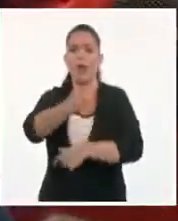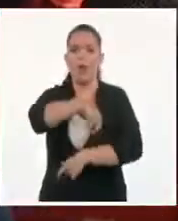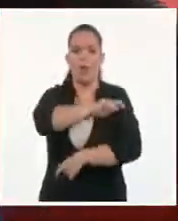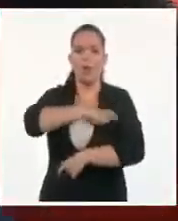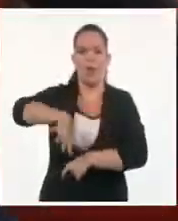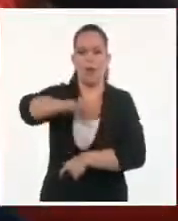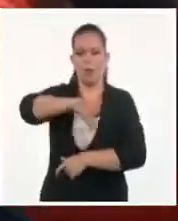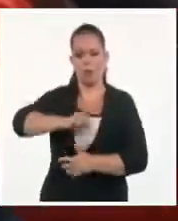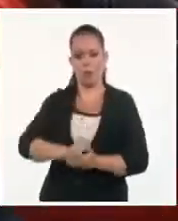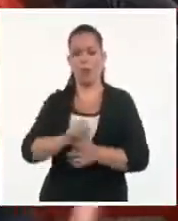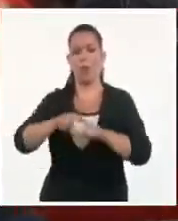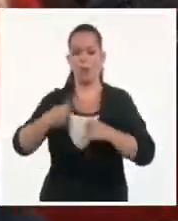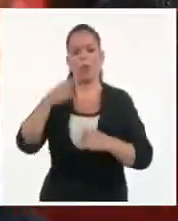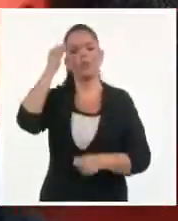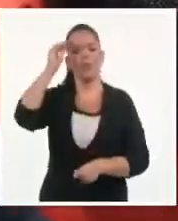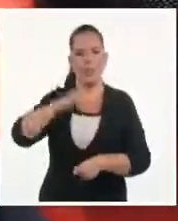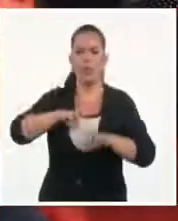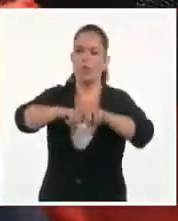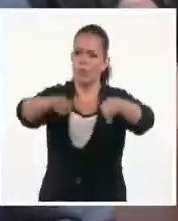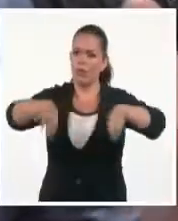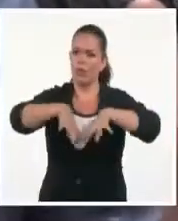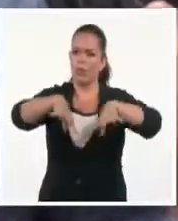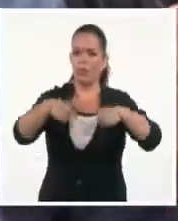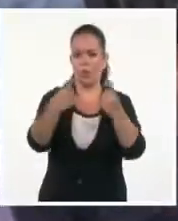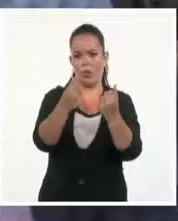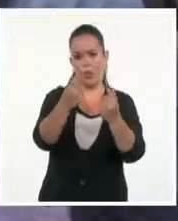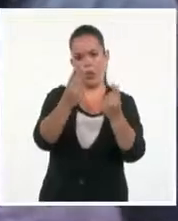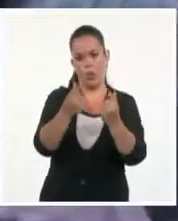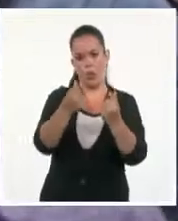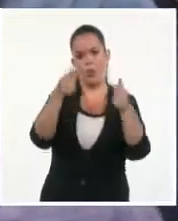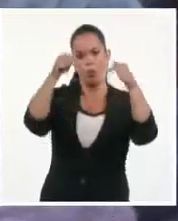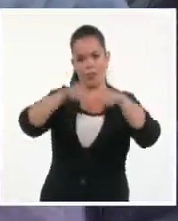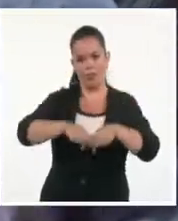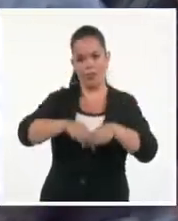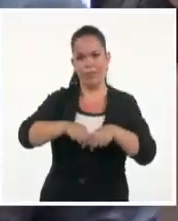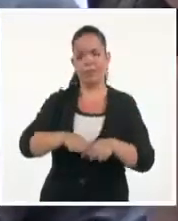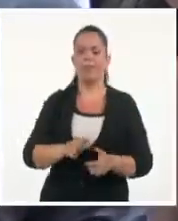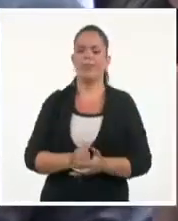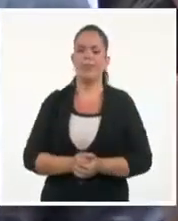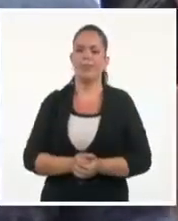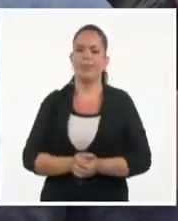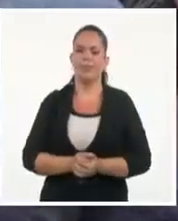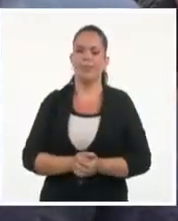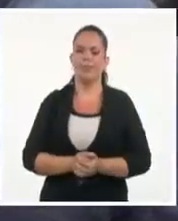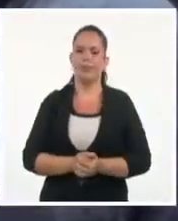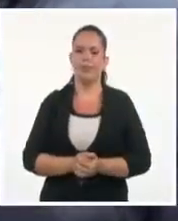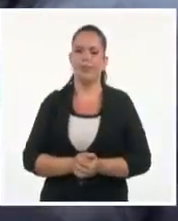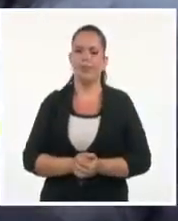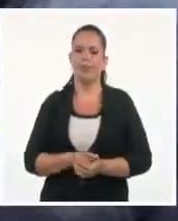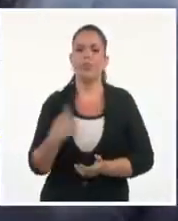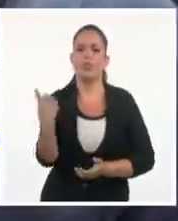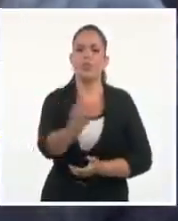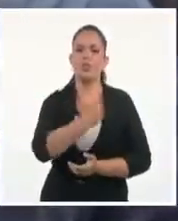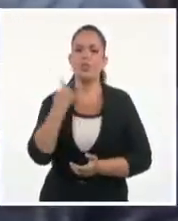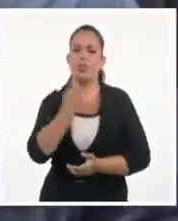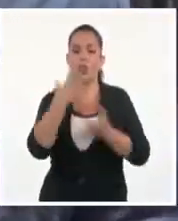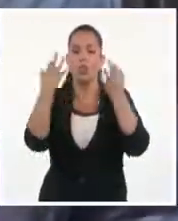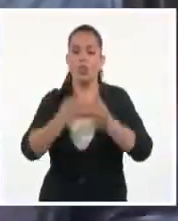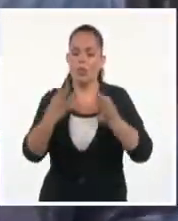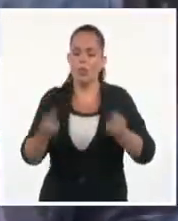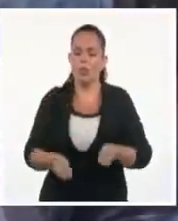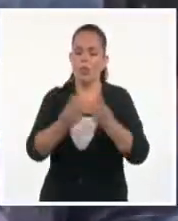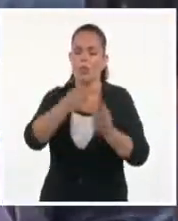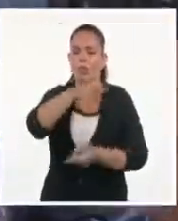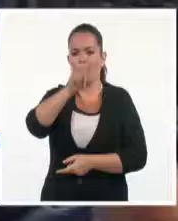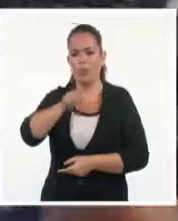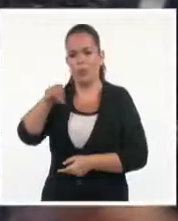el país en el orden económico y social. Y desde el inicio nosotros con el concepto de salvar a la gente fuimos un programa de enfrentamiento a la pandemia